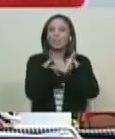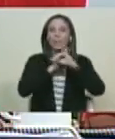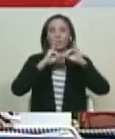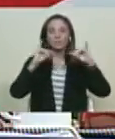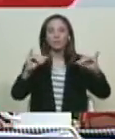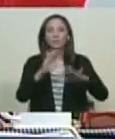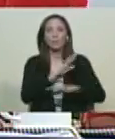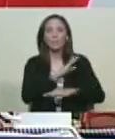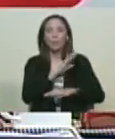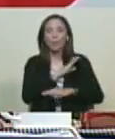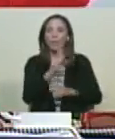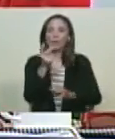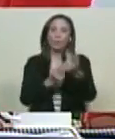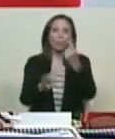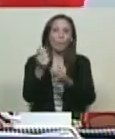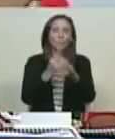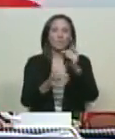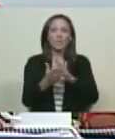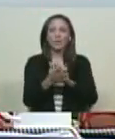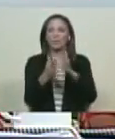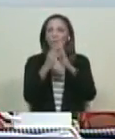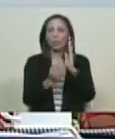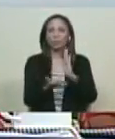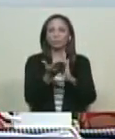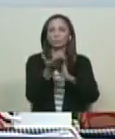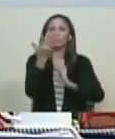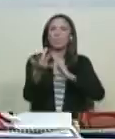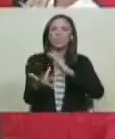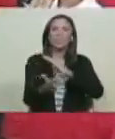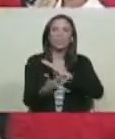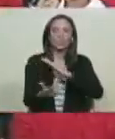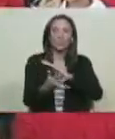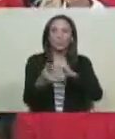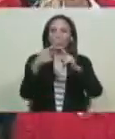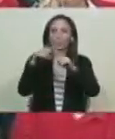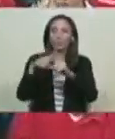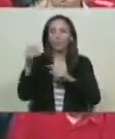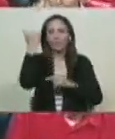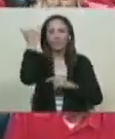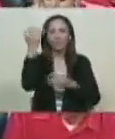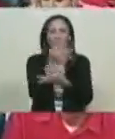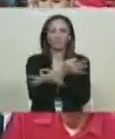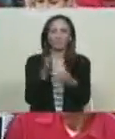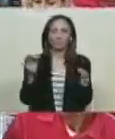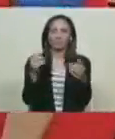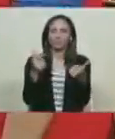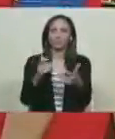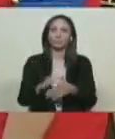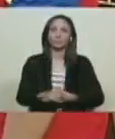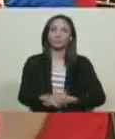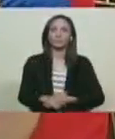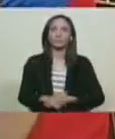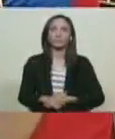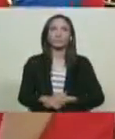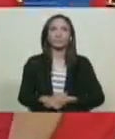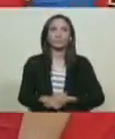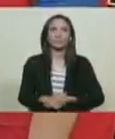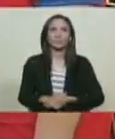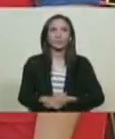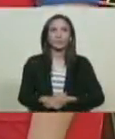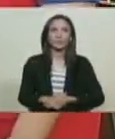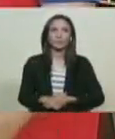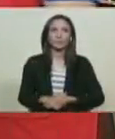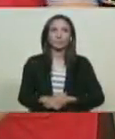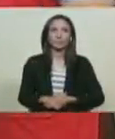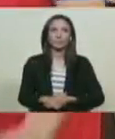productivo, económico, comercial, financiero, tecnológico. Muy buena idea, excelente. Muy bueno, Isabel, continúa,